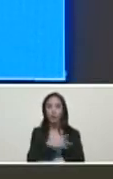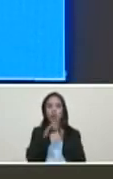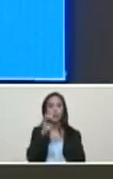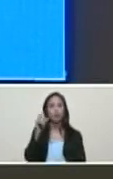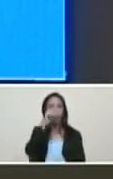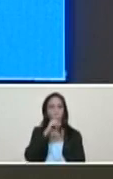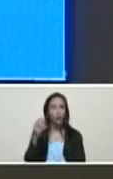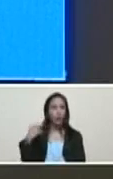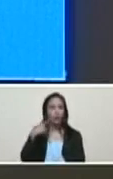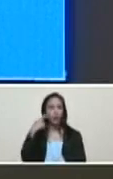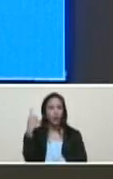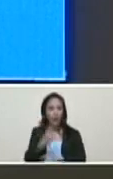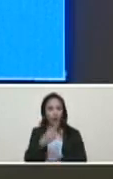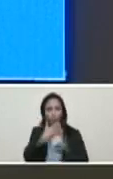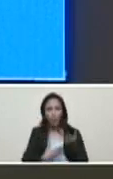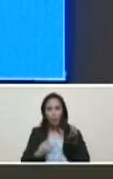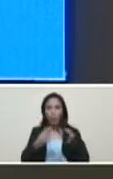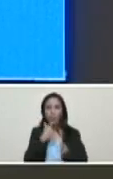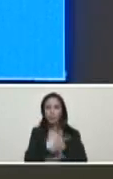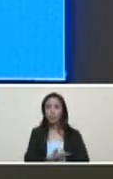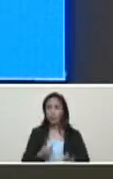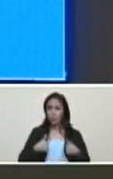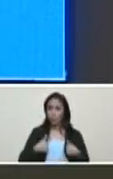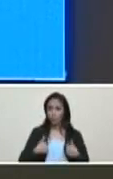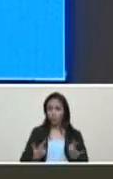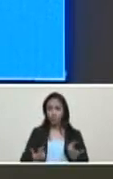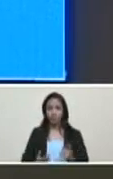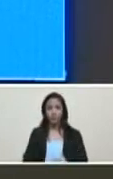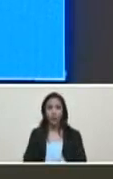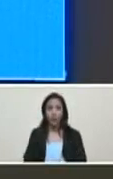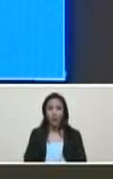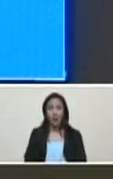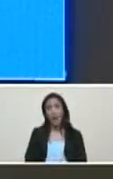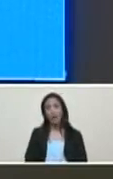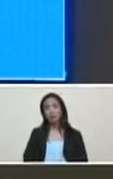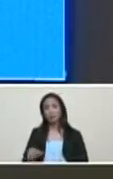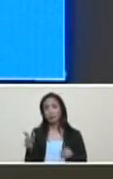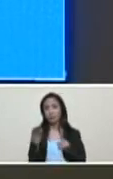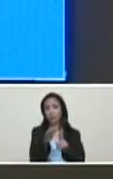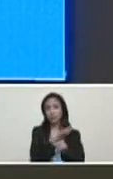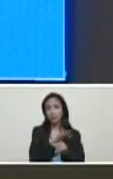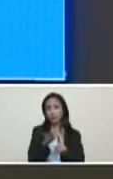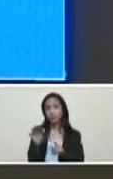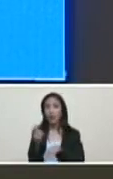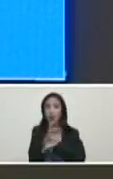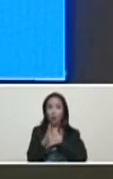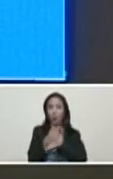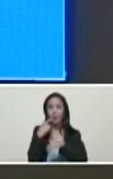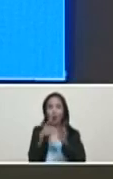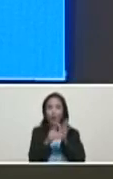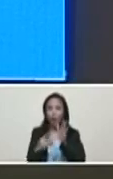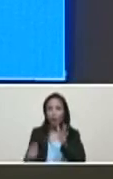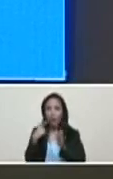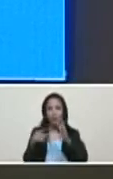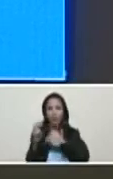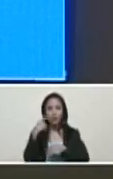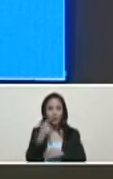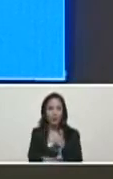años: no permitiré que se ultraje ni desprecie el gobierno y los derechos de Venezuela.